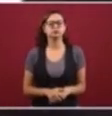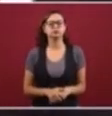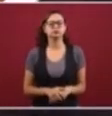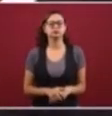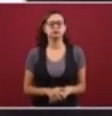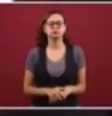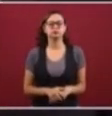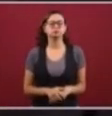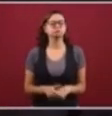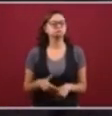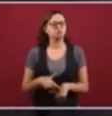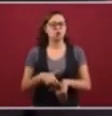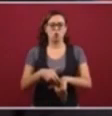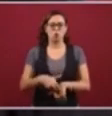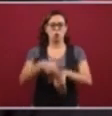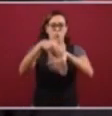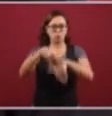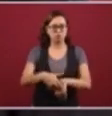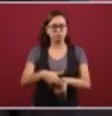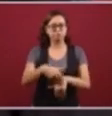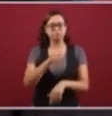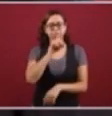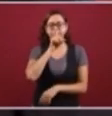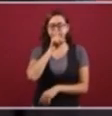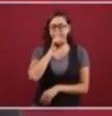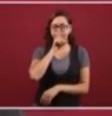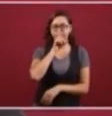obedecer y callar.